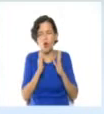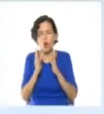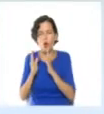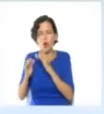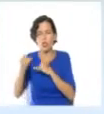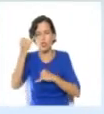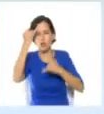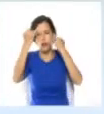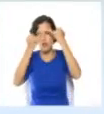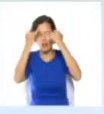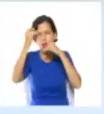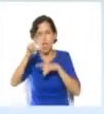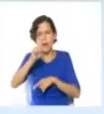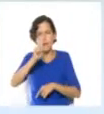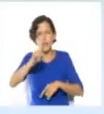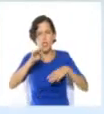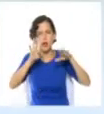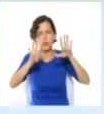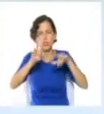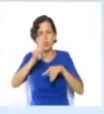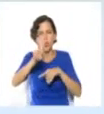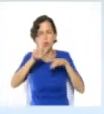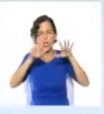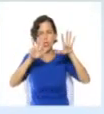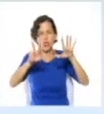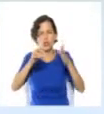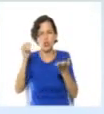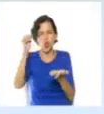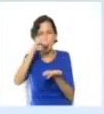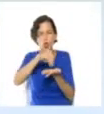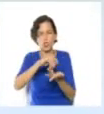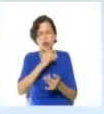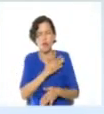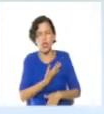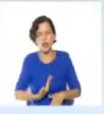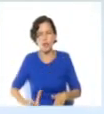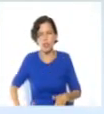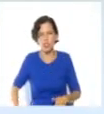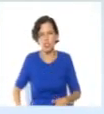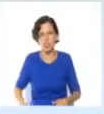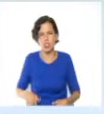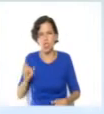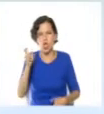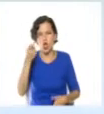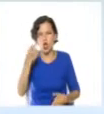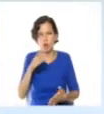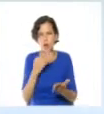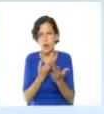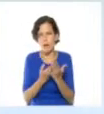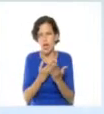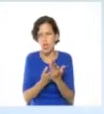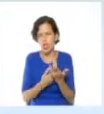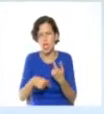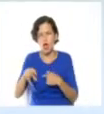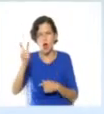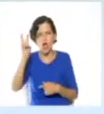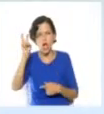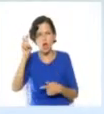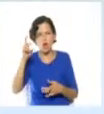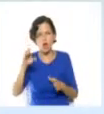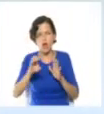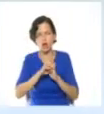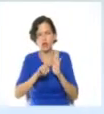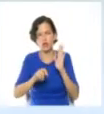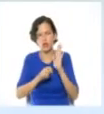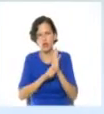el 1928, otra vez el presidente Juan Vicente Gómez plantea una nueva constitución